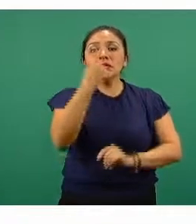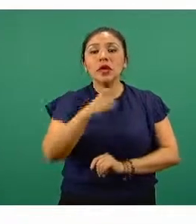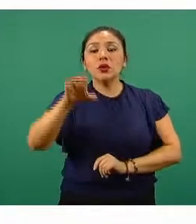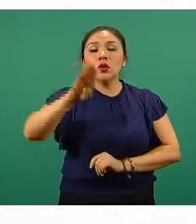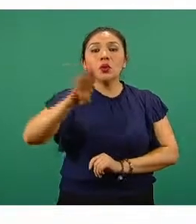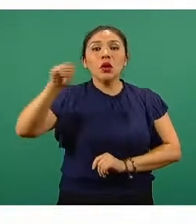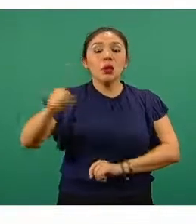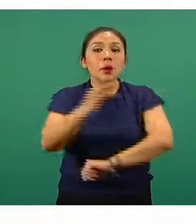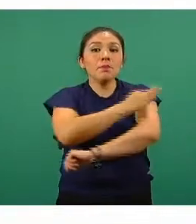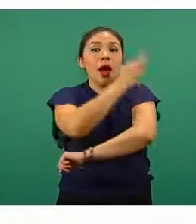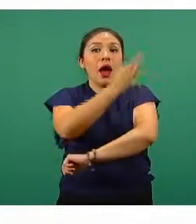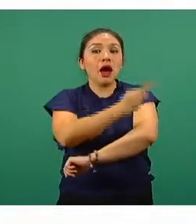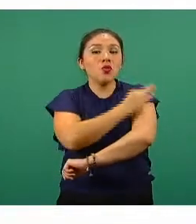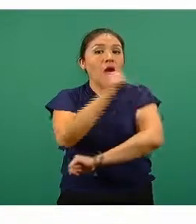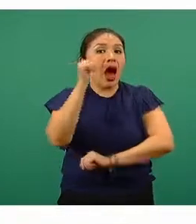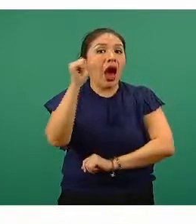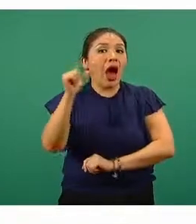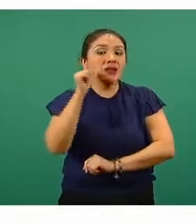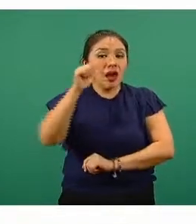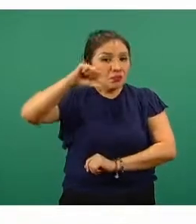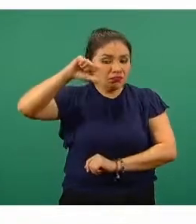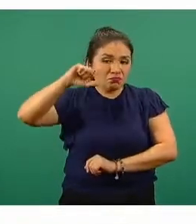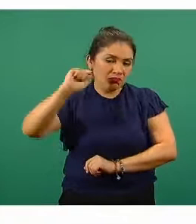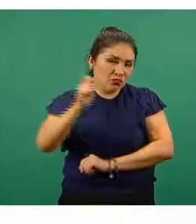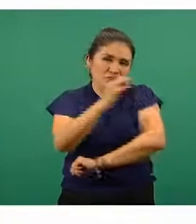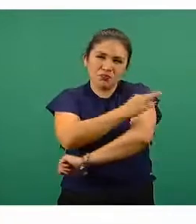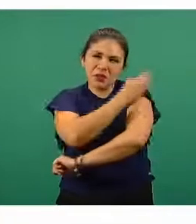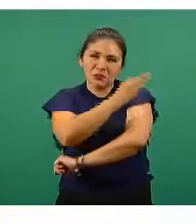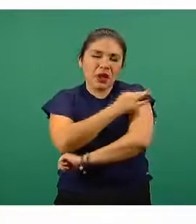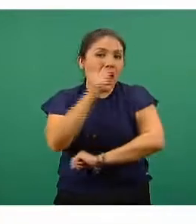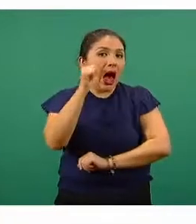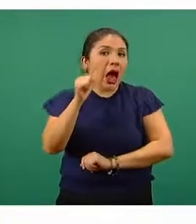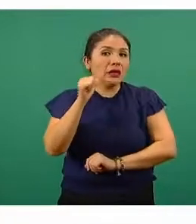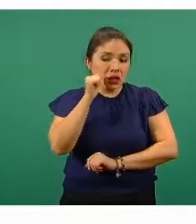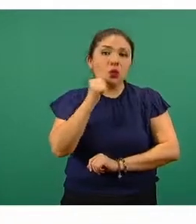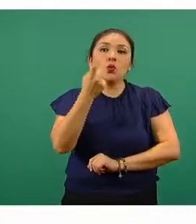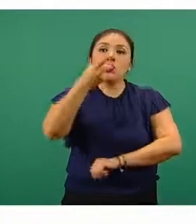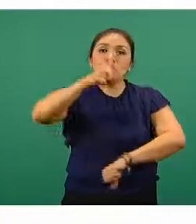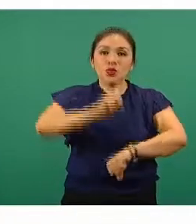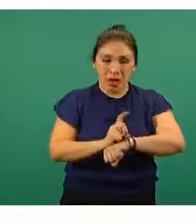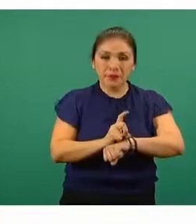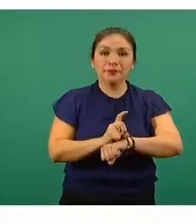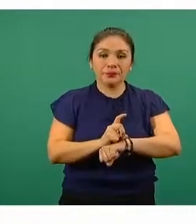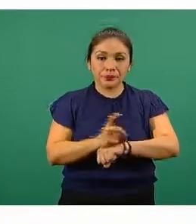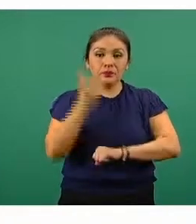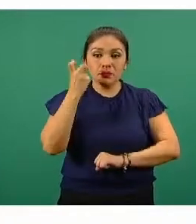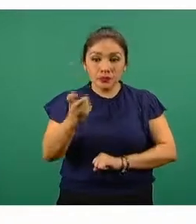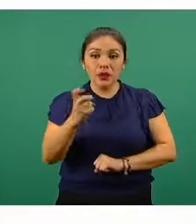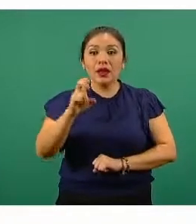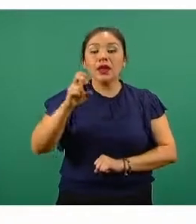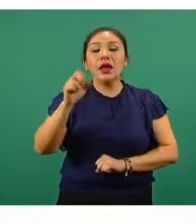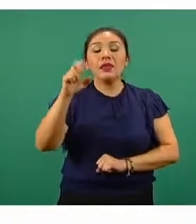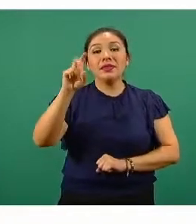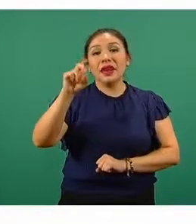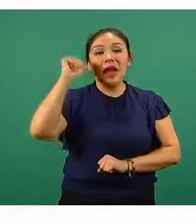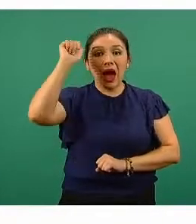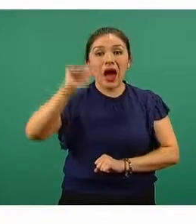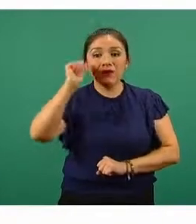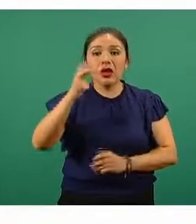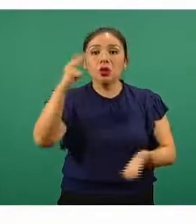361.199 dosis aplicadas solo en la jornada de vacunación de ayer, 30 de abril